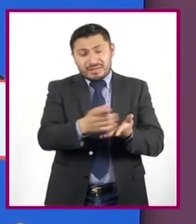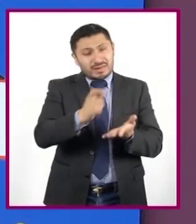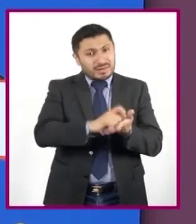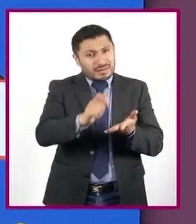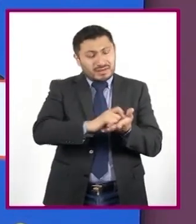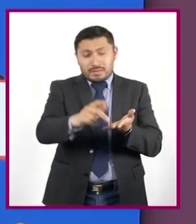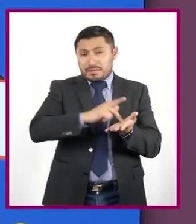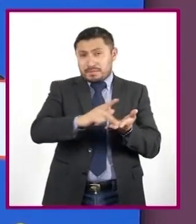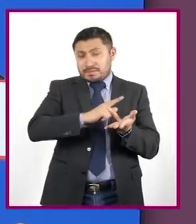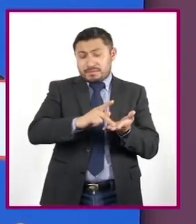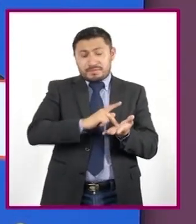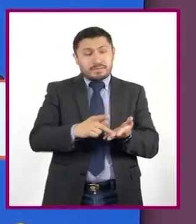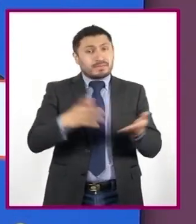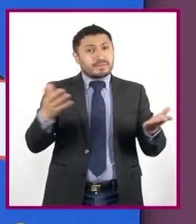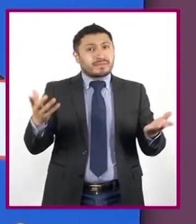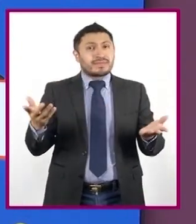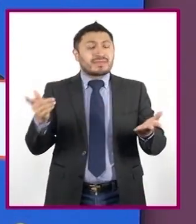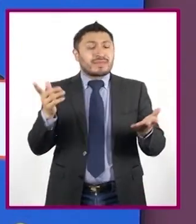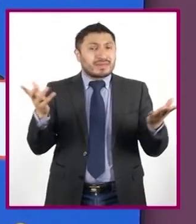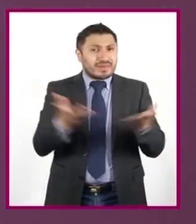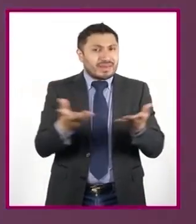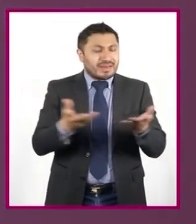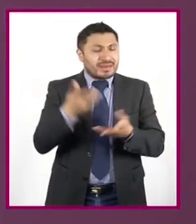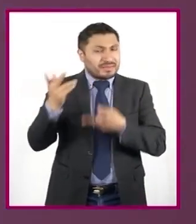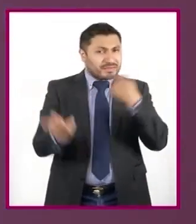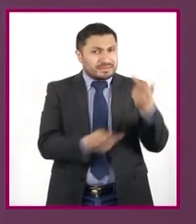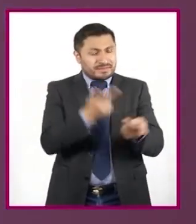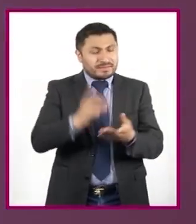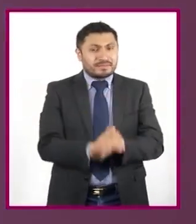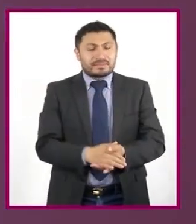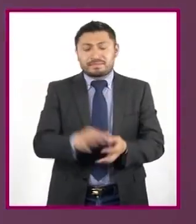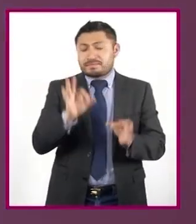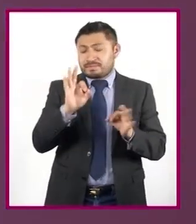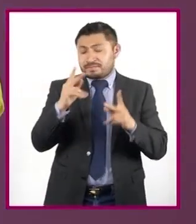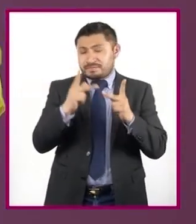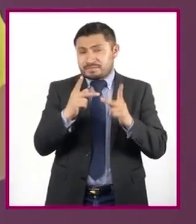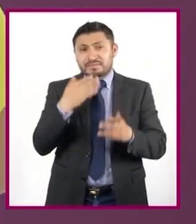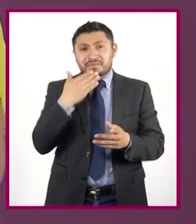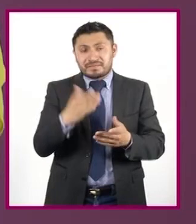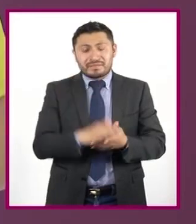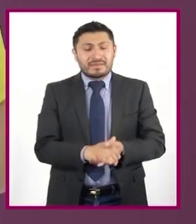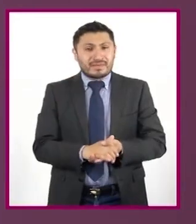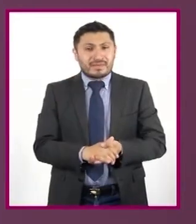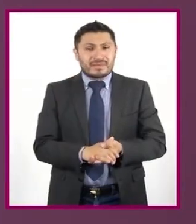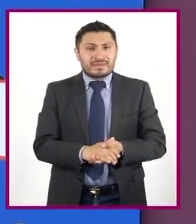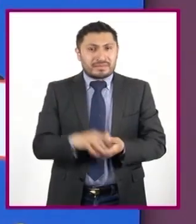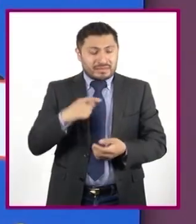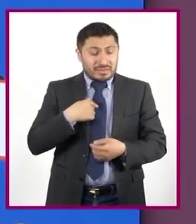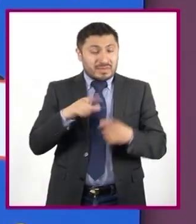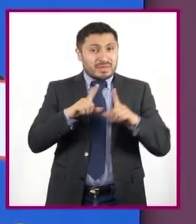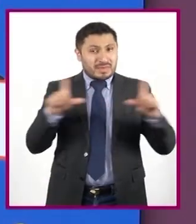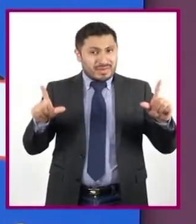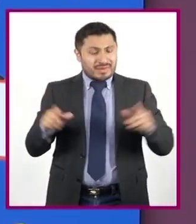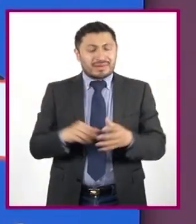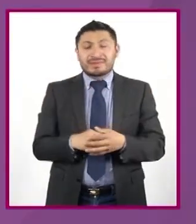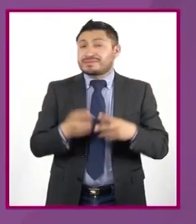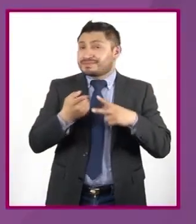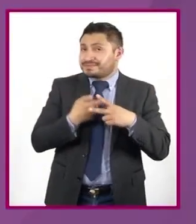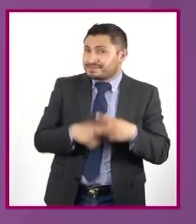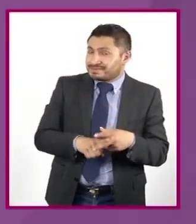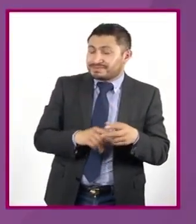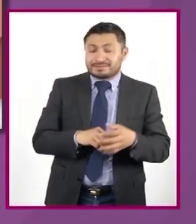bolígrafo y vamos a realizar algunas preguntas. Me parece perfecto, maestra. Estoy lista. Empezamos.